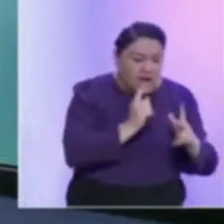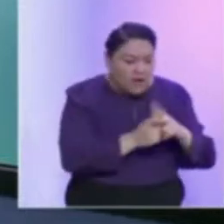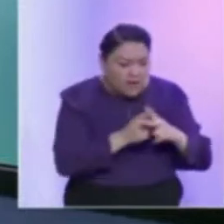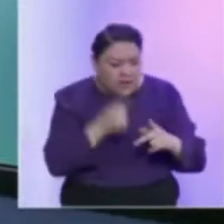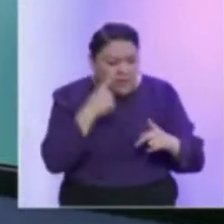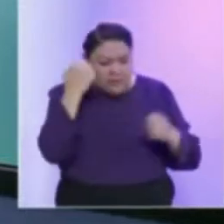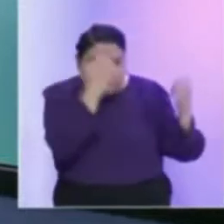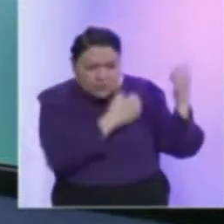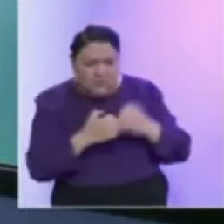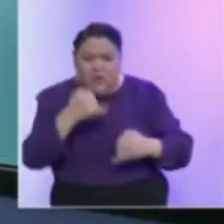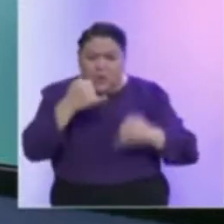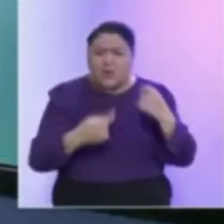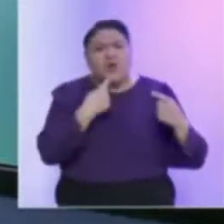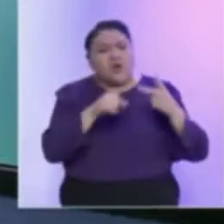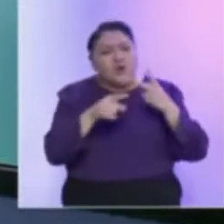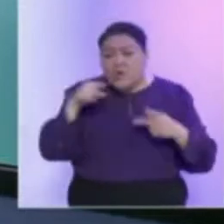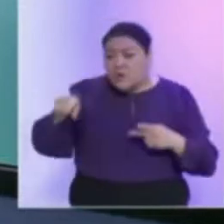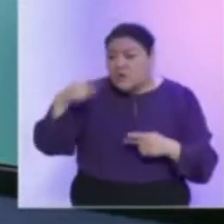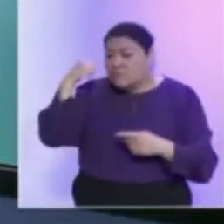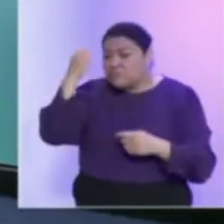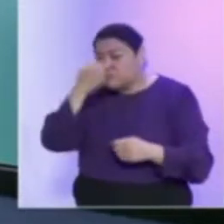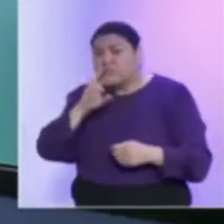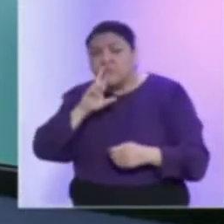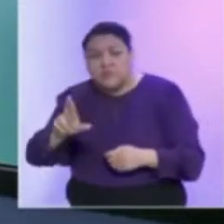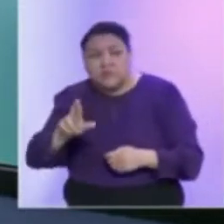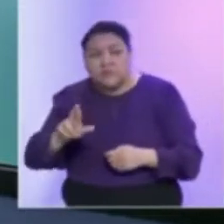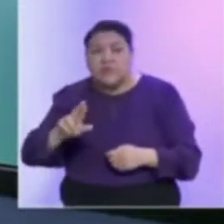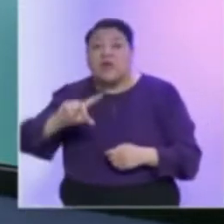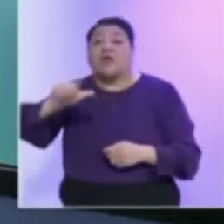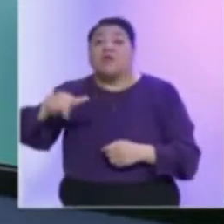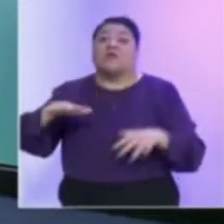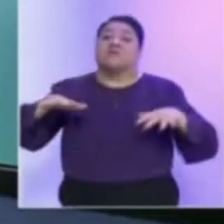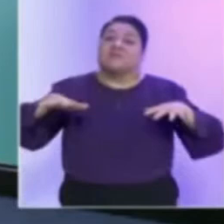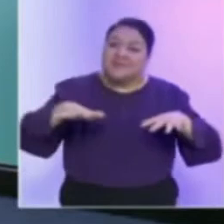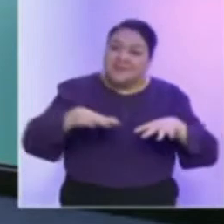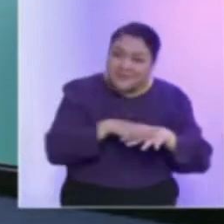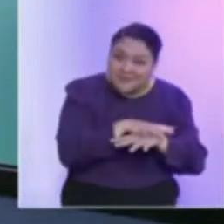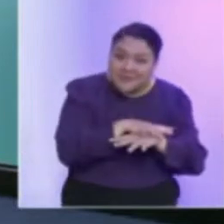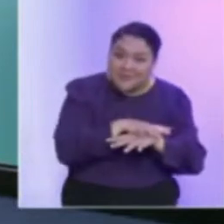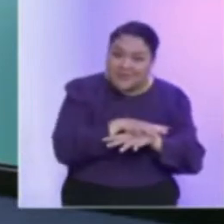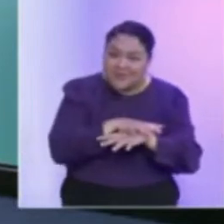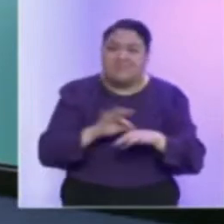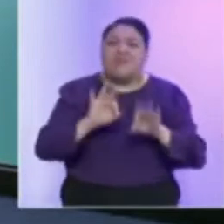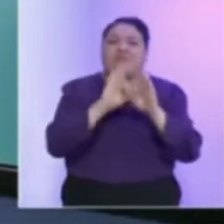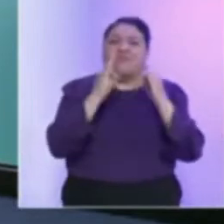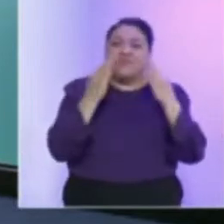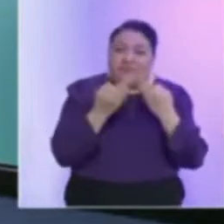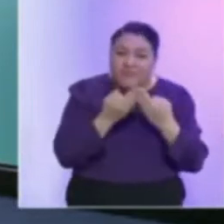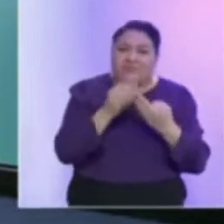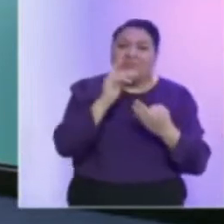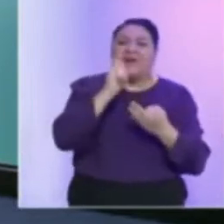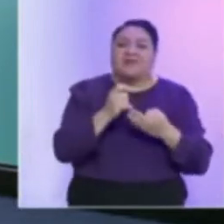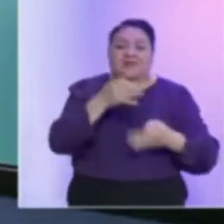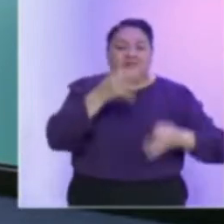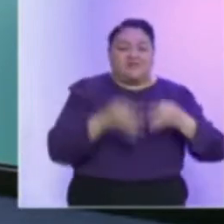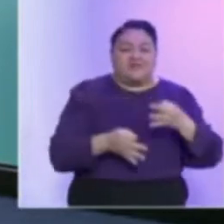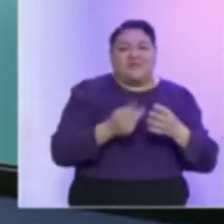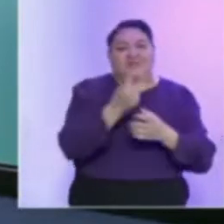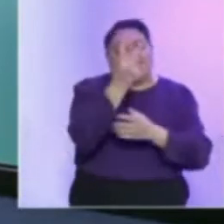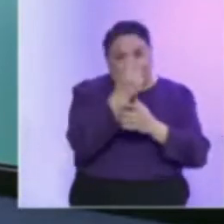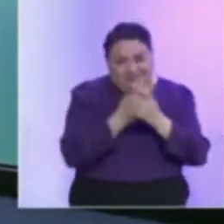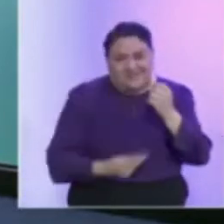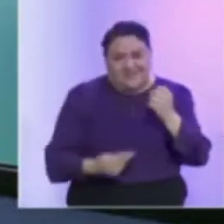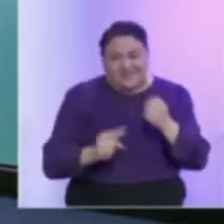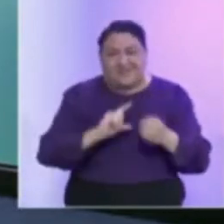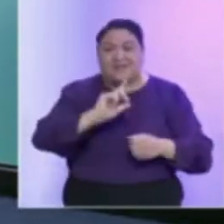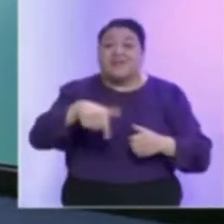votos, las impugnaciones, pero luego se avanzó. Sí, se avanzó hacia un modelo mixto de justicia electoral y